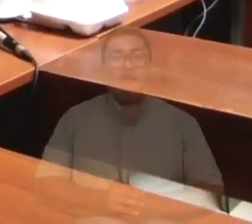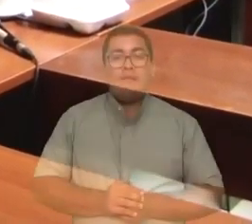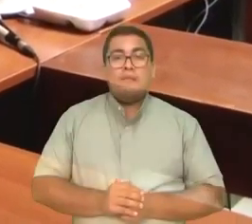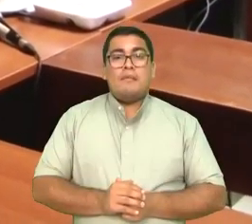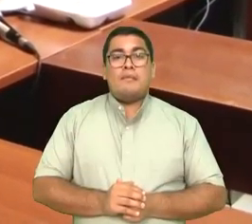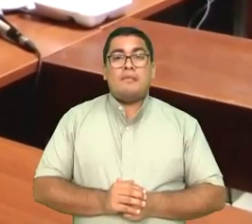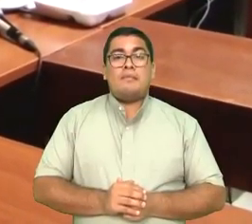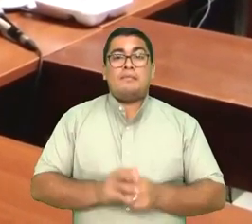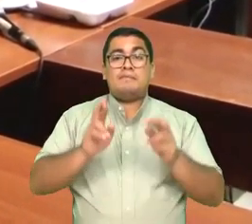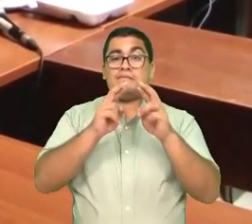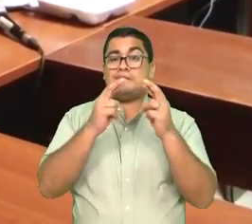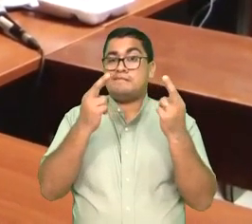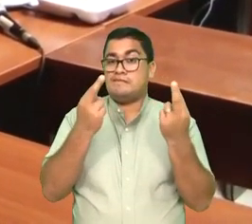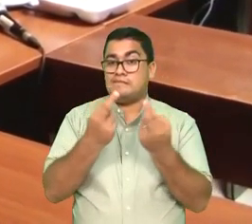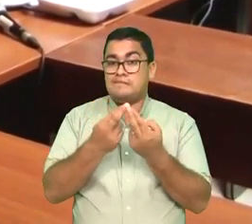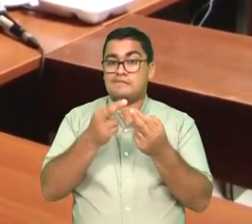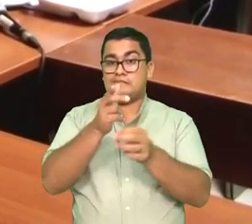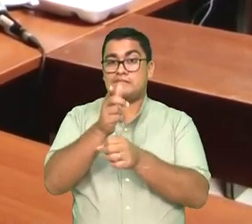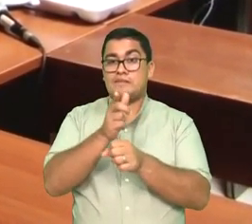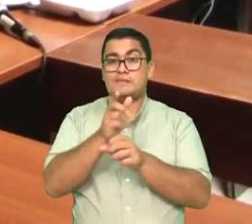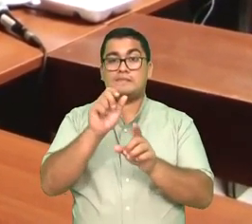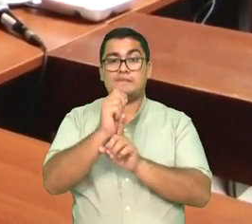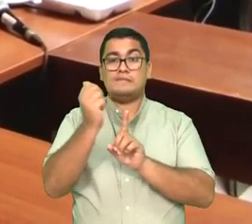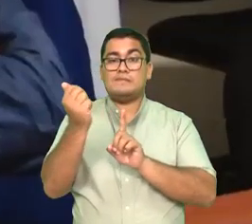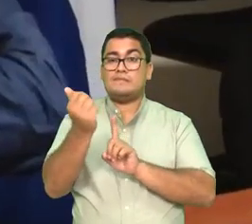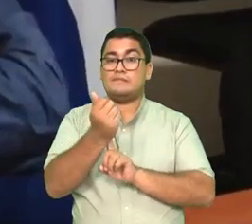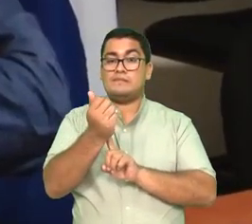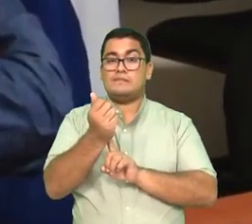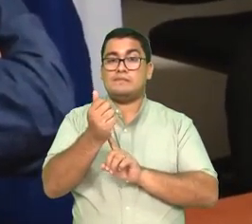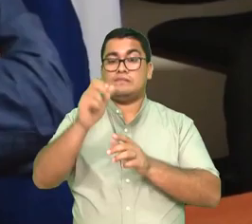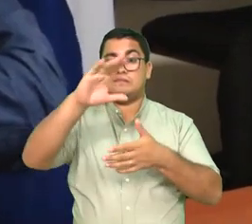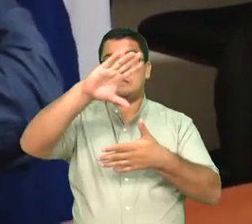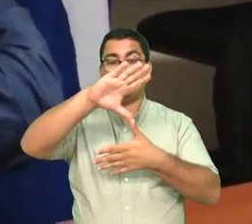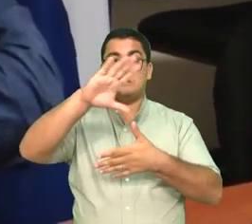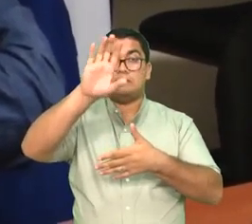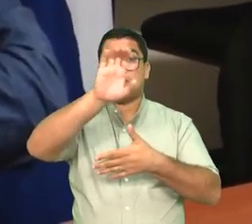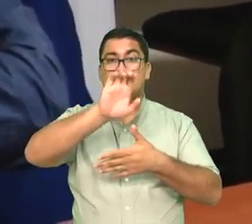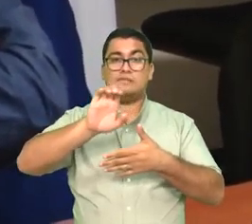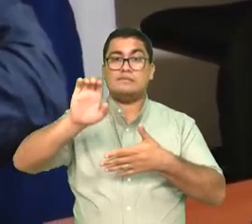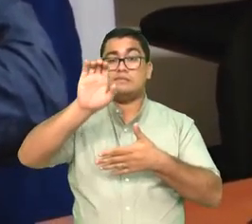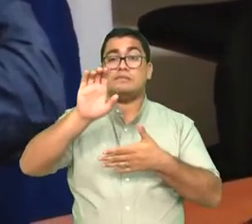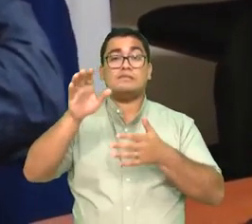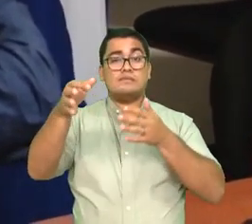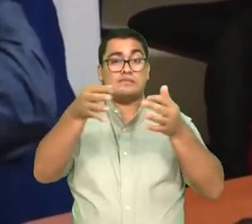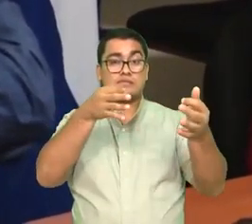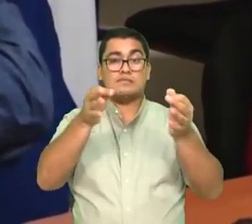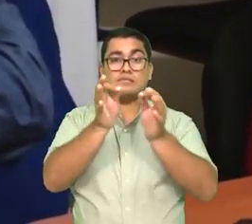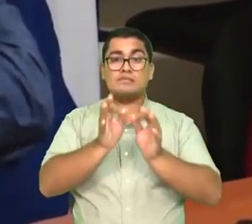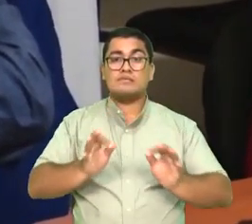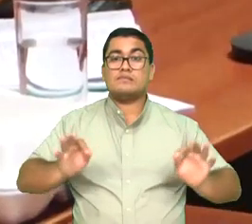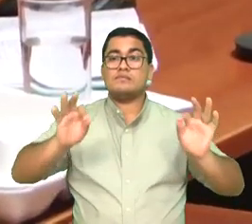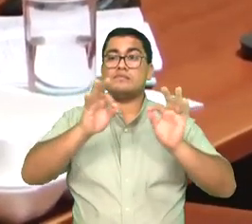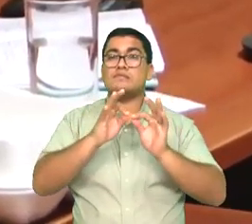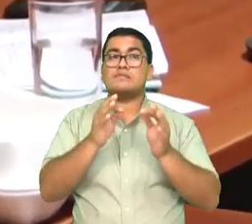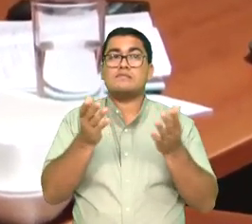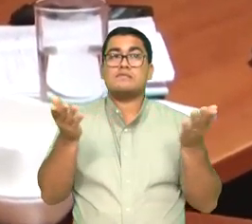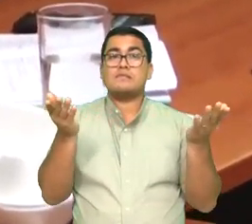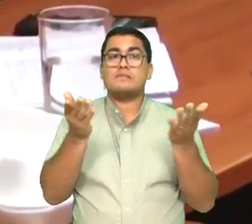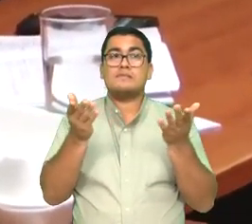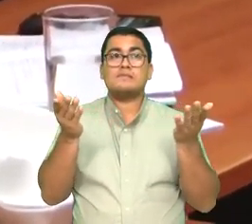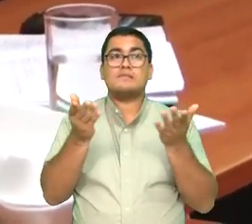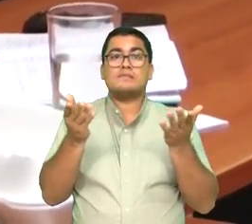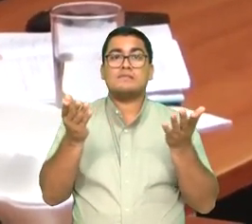Durante este encuentro virtual organizado por la Asamblea Parlamentaria Euro-Latinoamérica, se planteó la importancia de vincular la Comunidad de